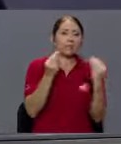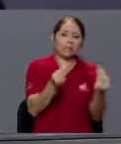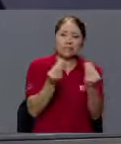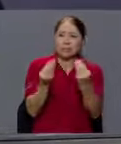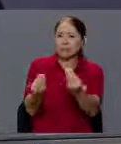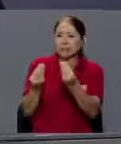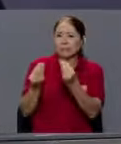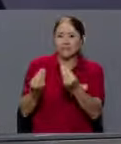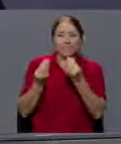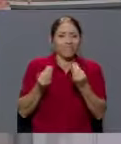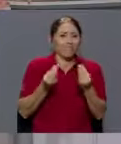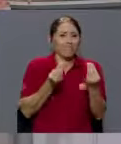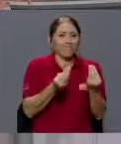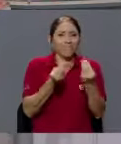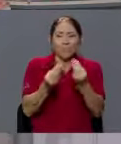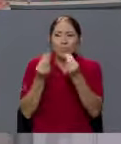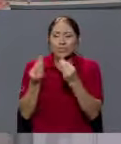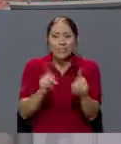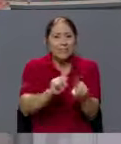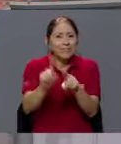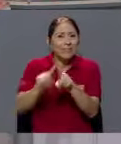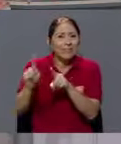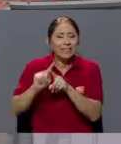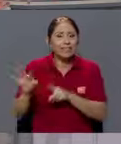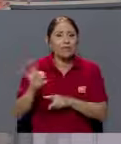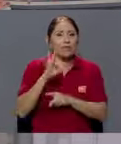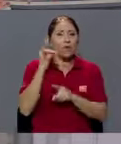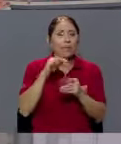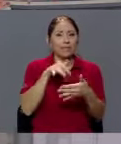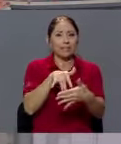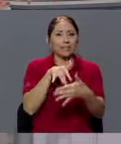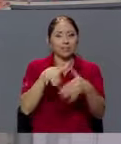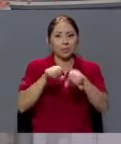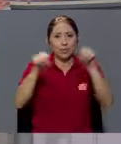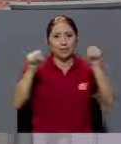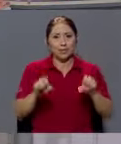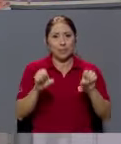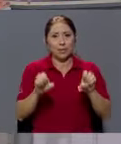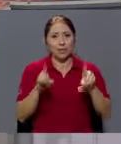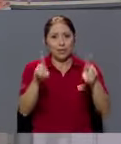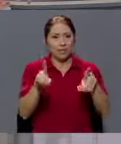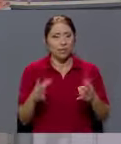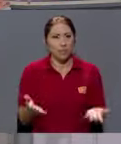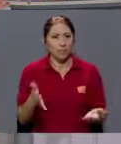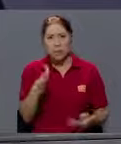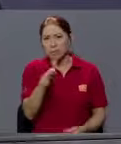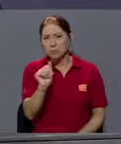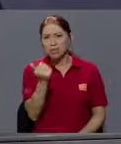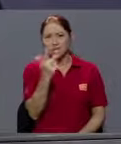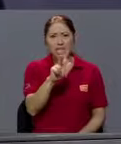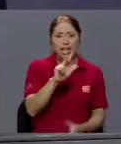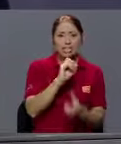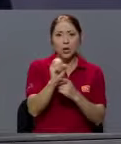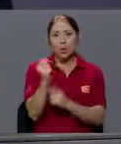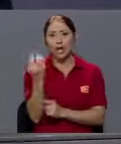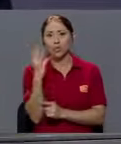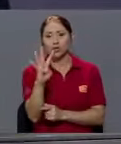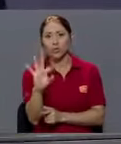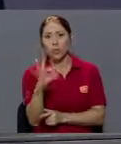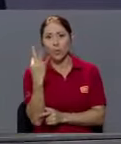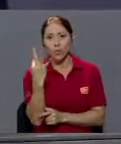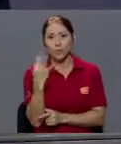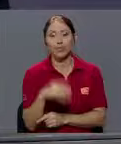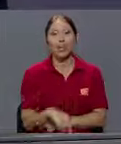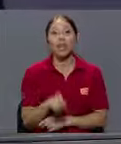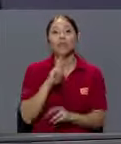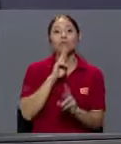un exceso, cantidad de modalidades en el sistema educativo, ¿verdad? Alrededor de 13, 14 modalidades, y los